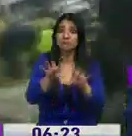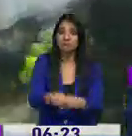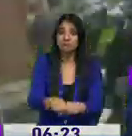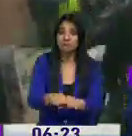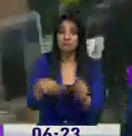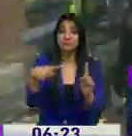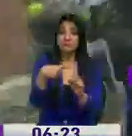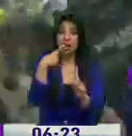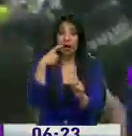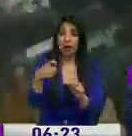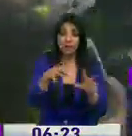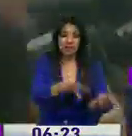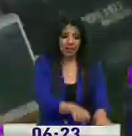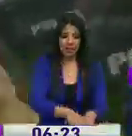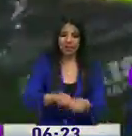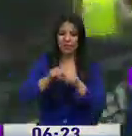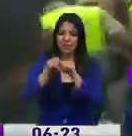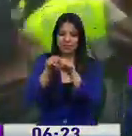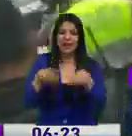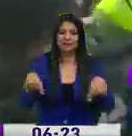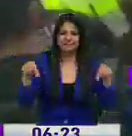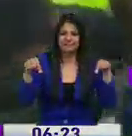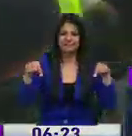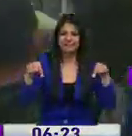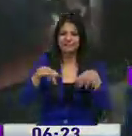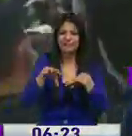hombre fue sacado en ropa interior